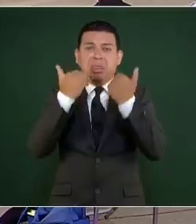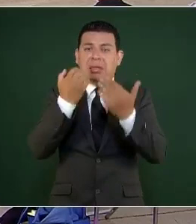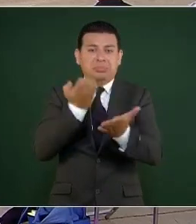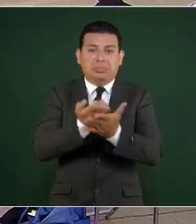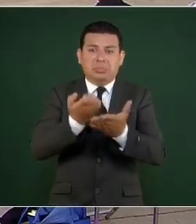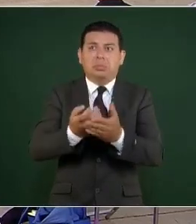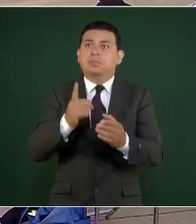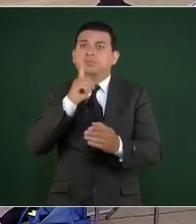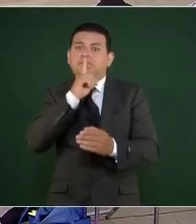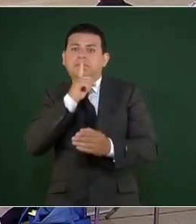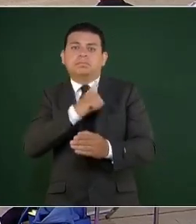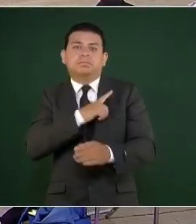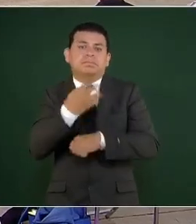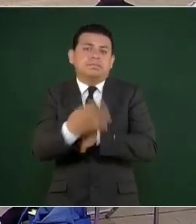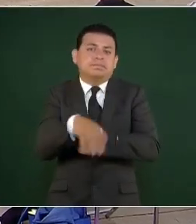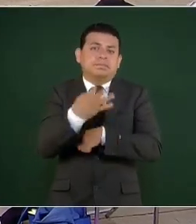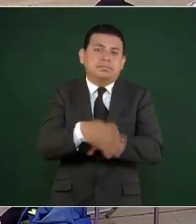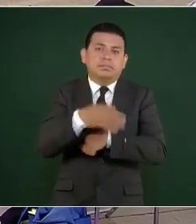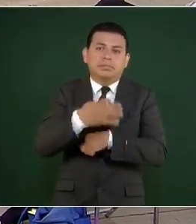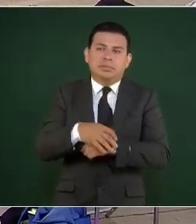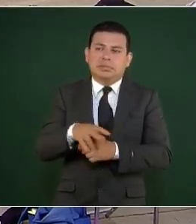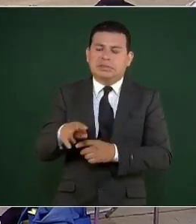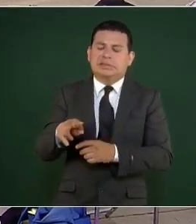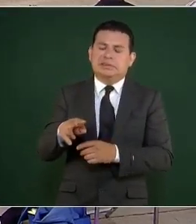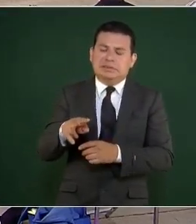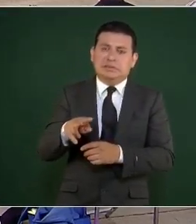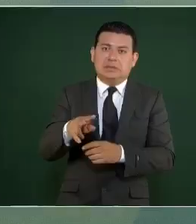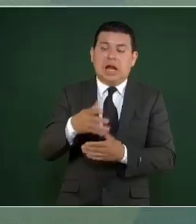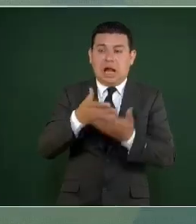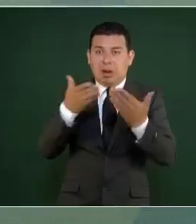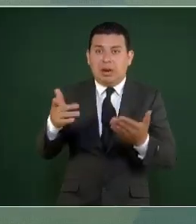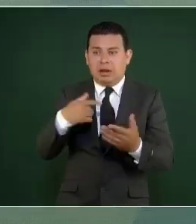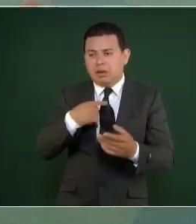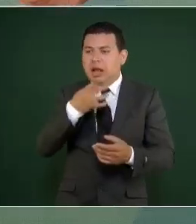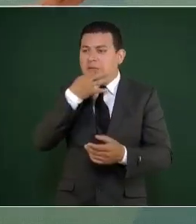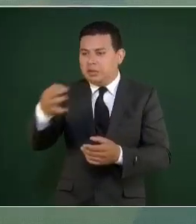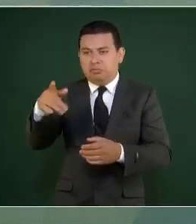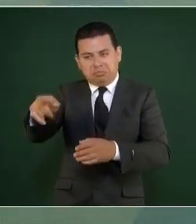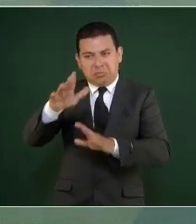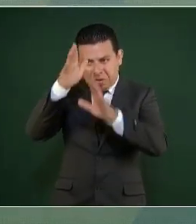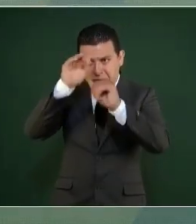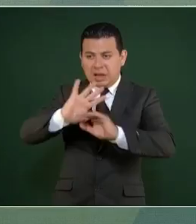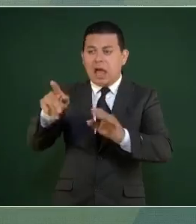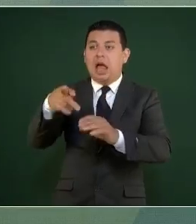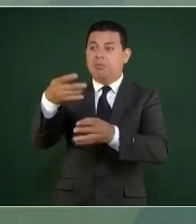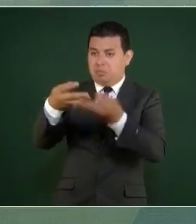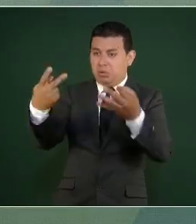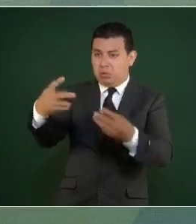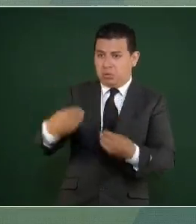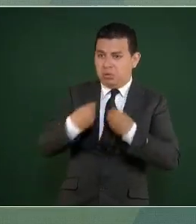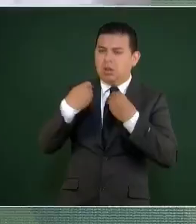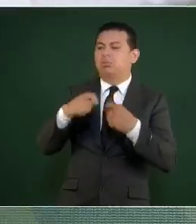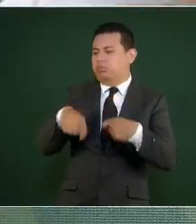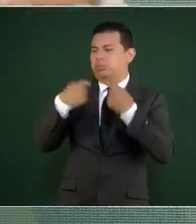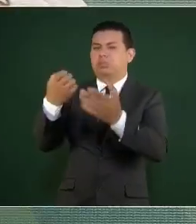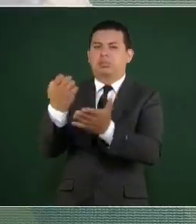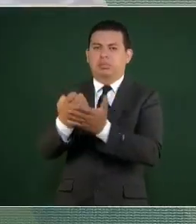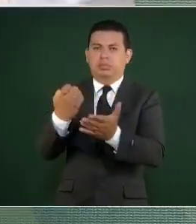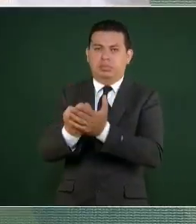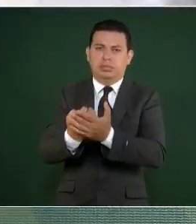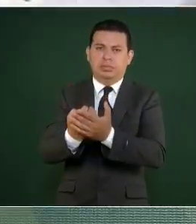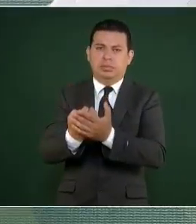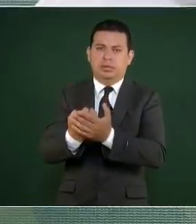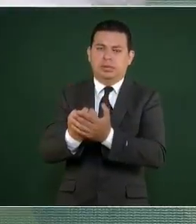papeles y están muy contentos. Es un plan. ¿Sí? Se oponen, desde